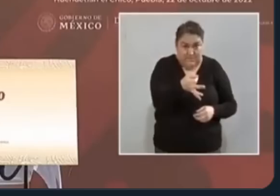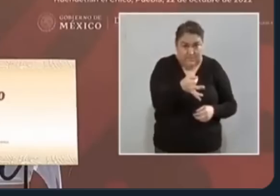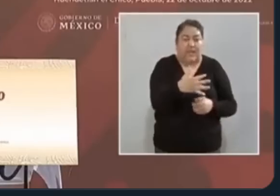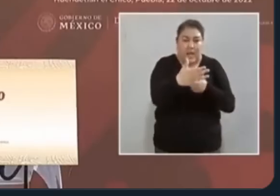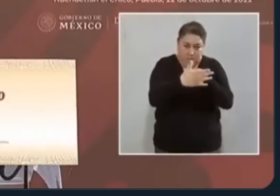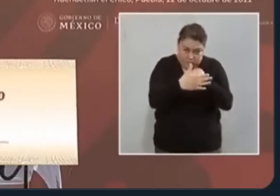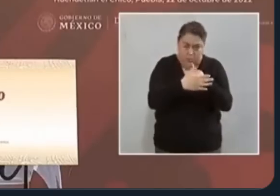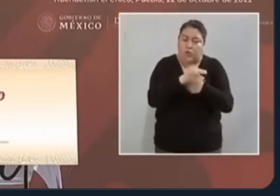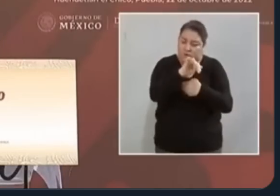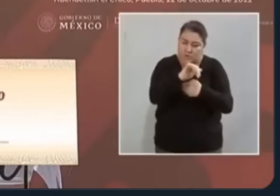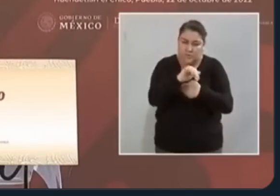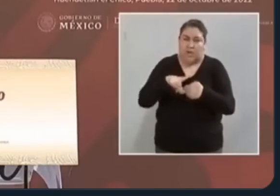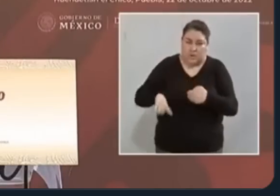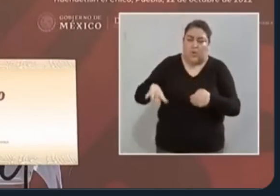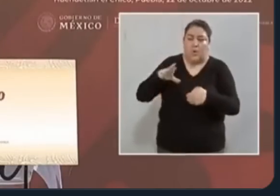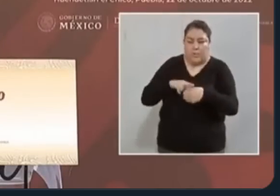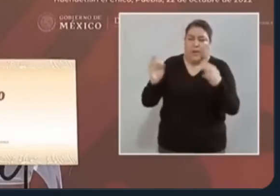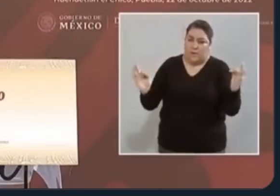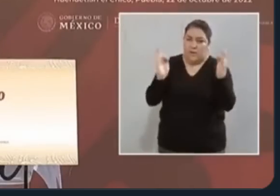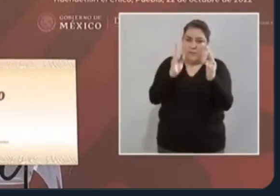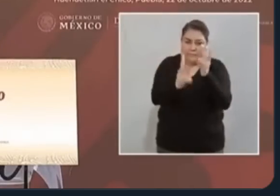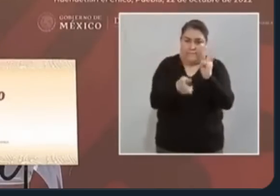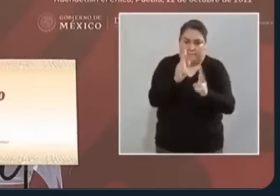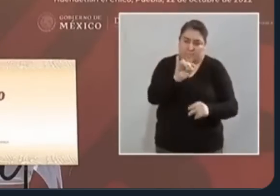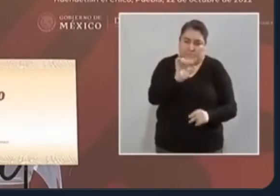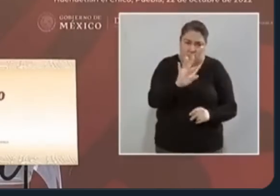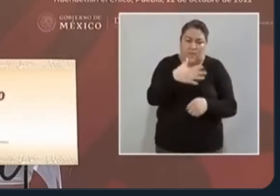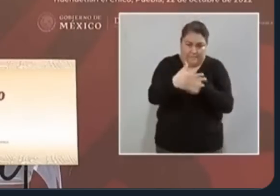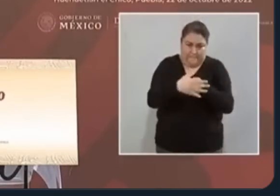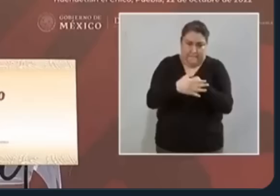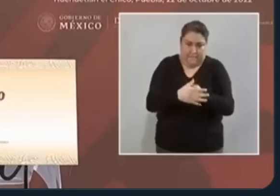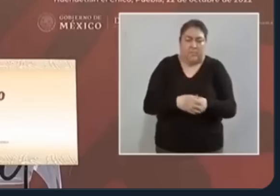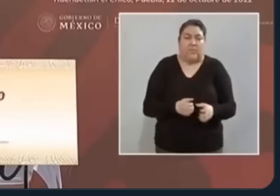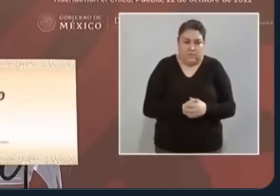va a atender el gobernador y que hay que tener